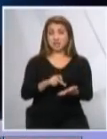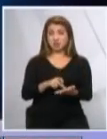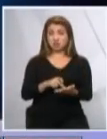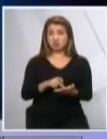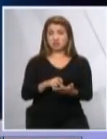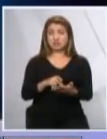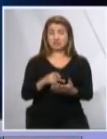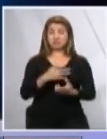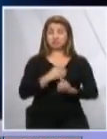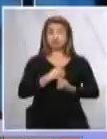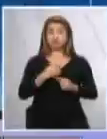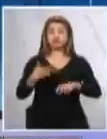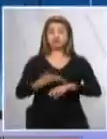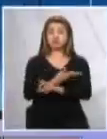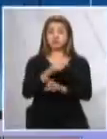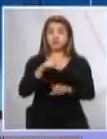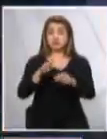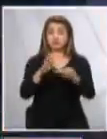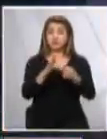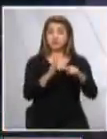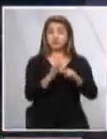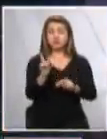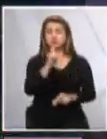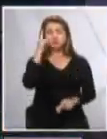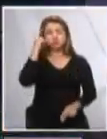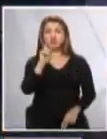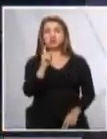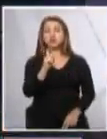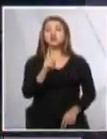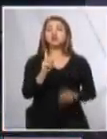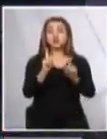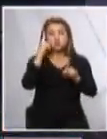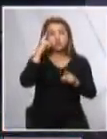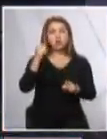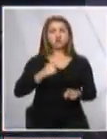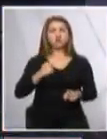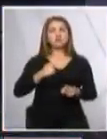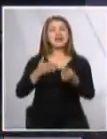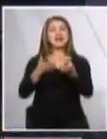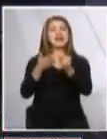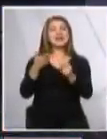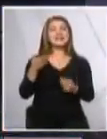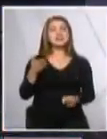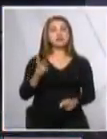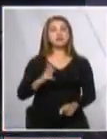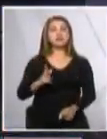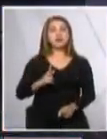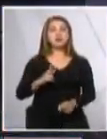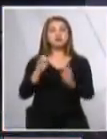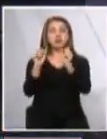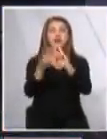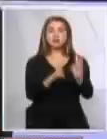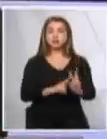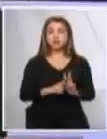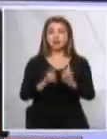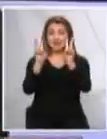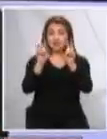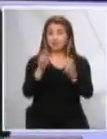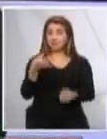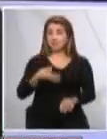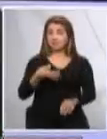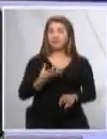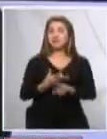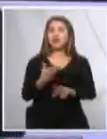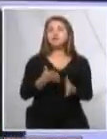por estos escándalos? Yo creo que es una idea que efectivamente cumple los requisitos formales para poder resolver el asunto cuando